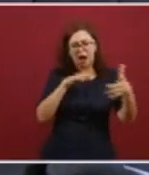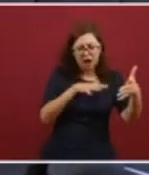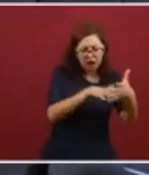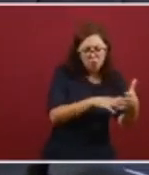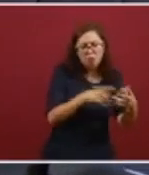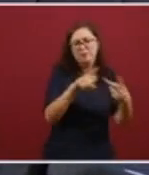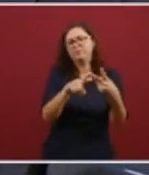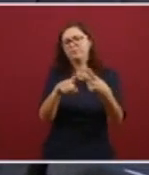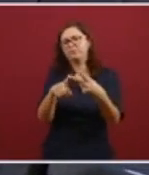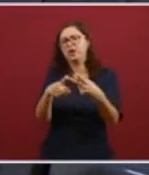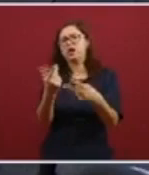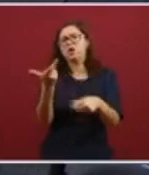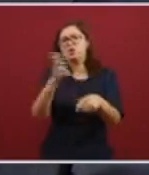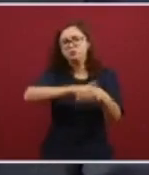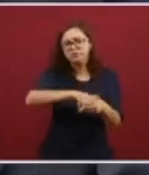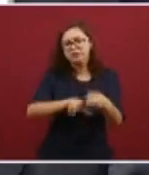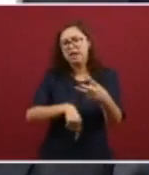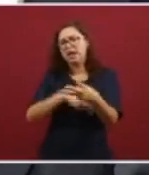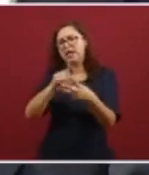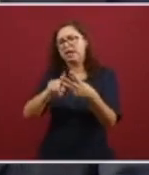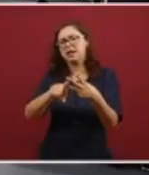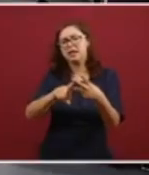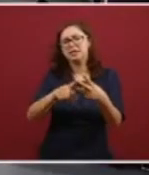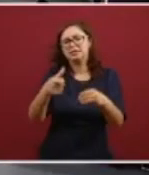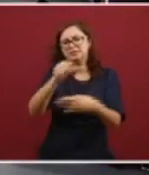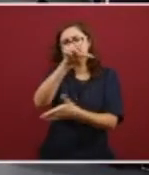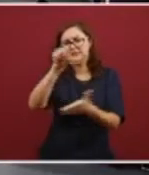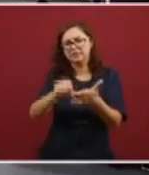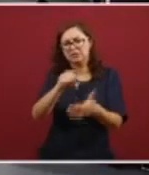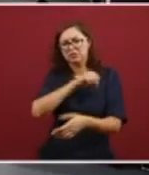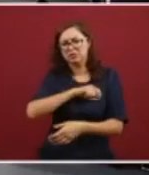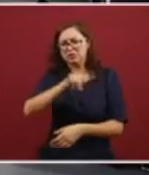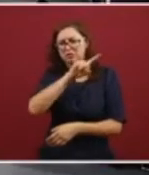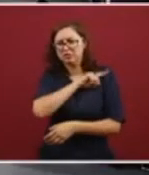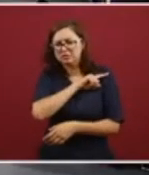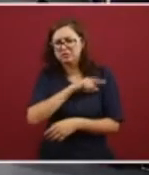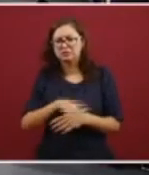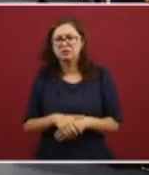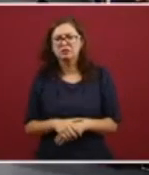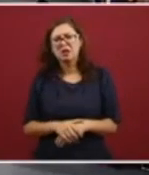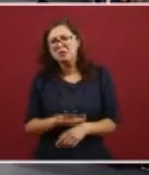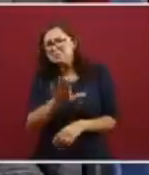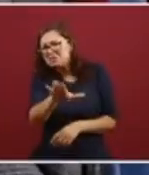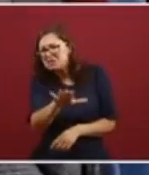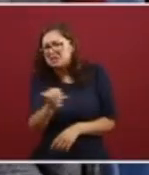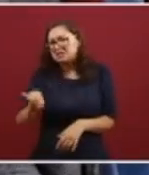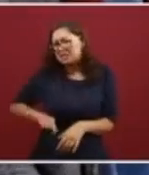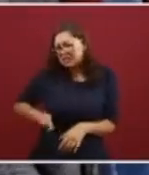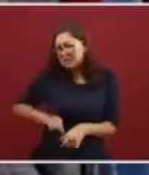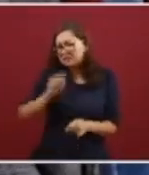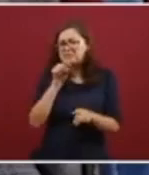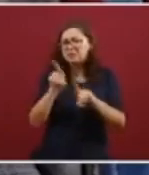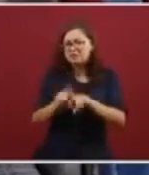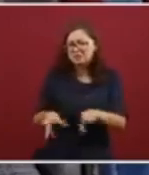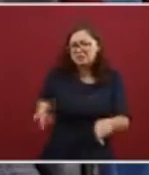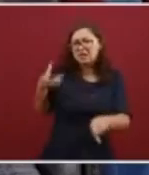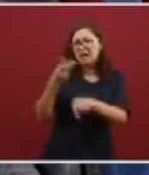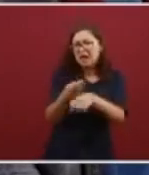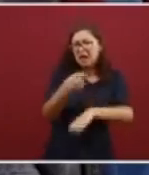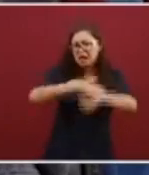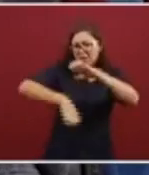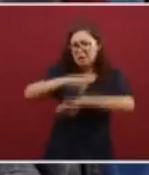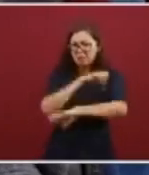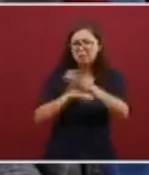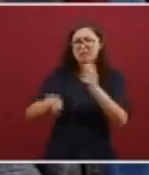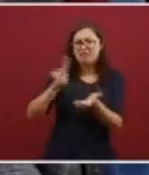los hospitales, los centros de salud, ¿no sería interesante anexar también las empresas que están